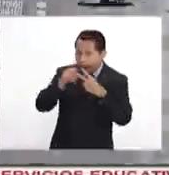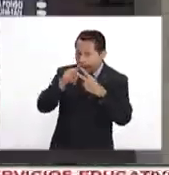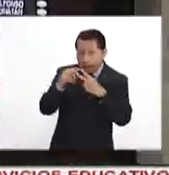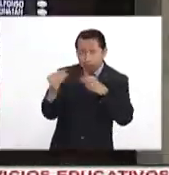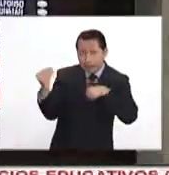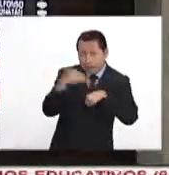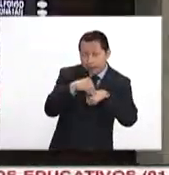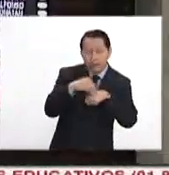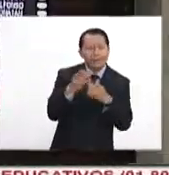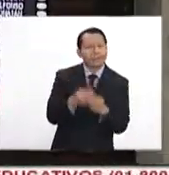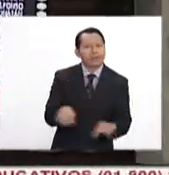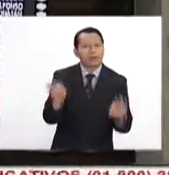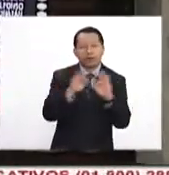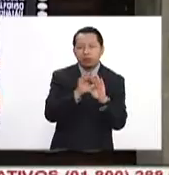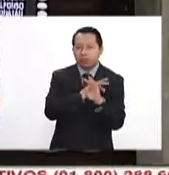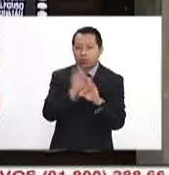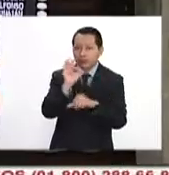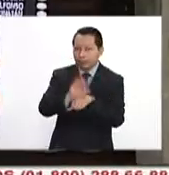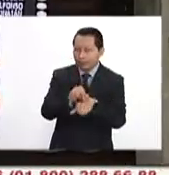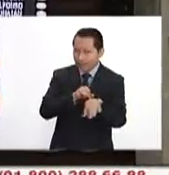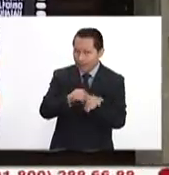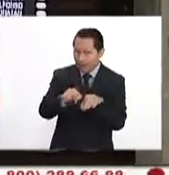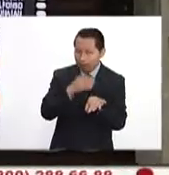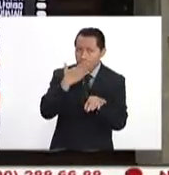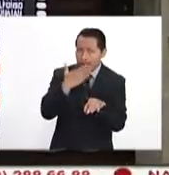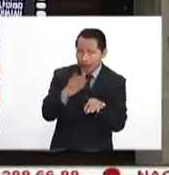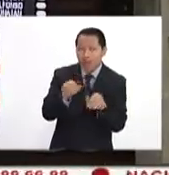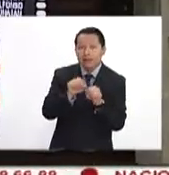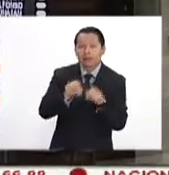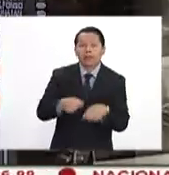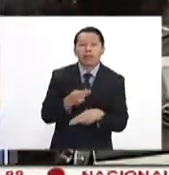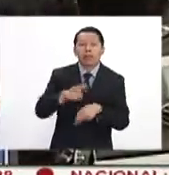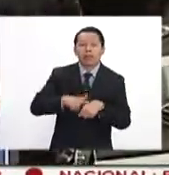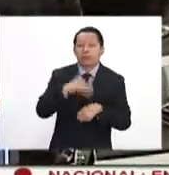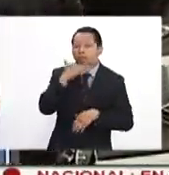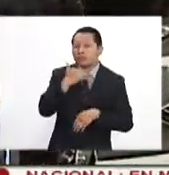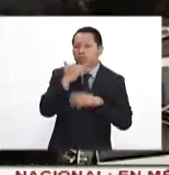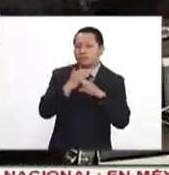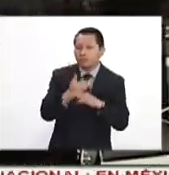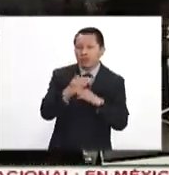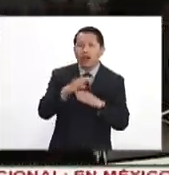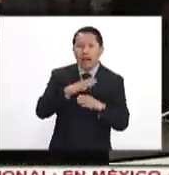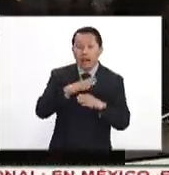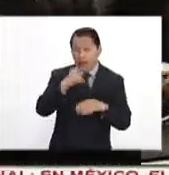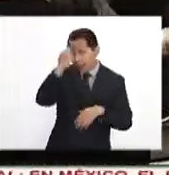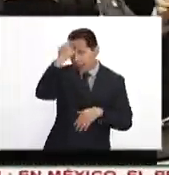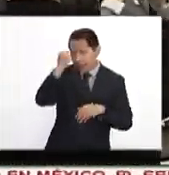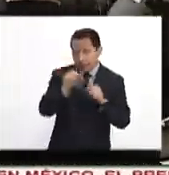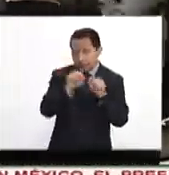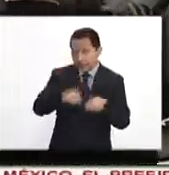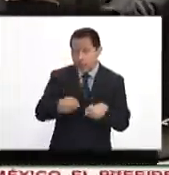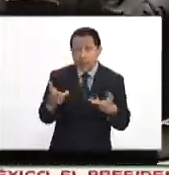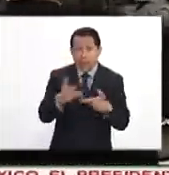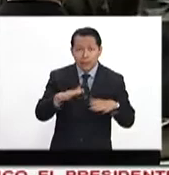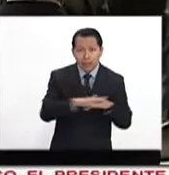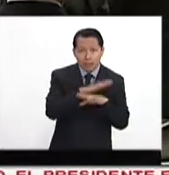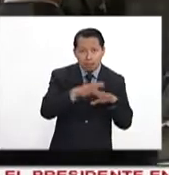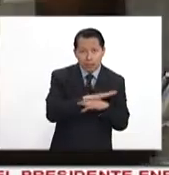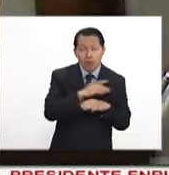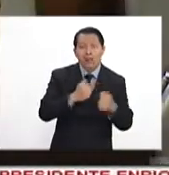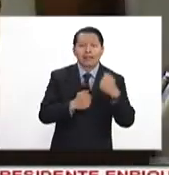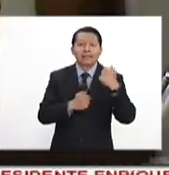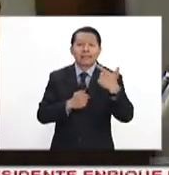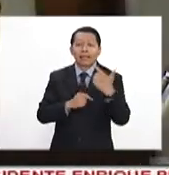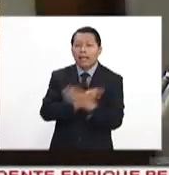claves para que funcione de manera óptima este Sistema Nacional Anticorrupción. La creación del sistema implicó la modificación de 7